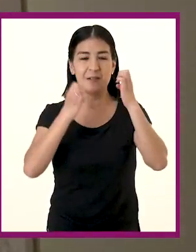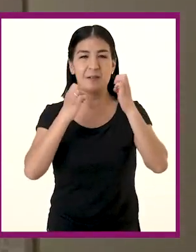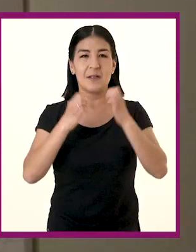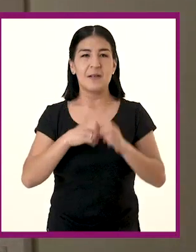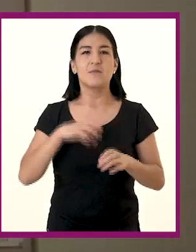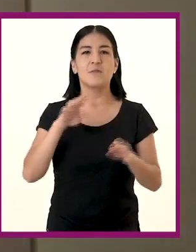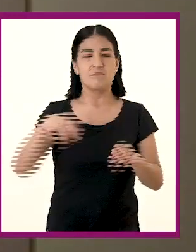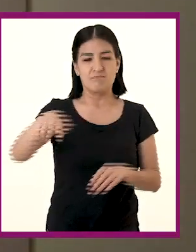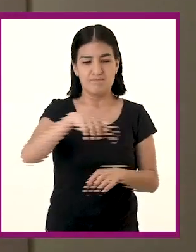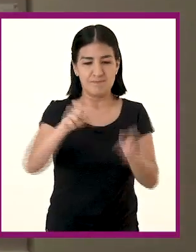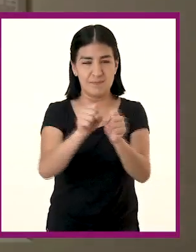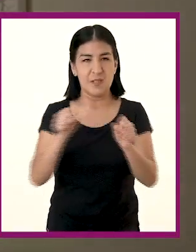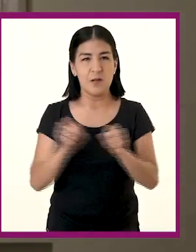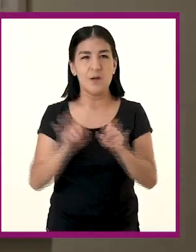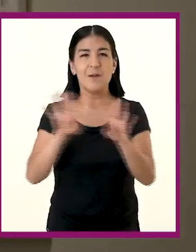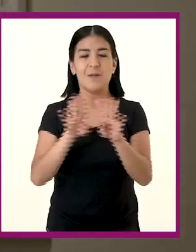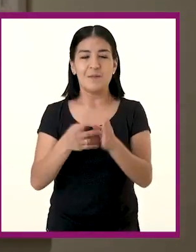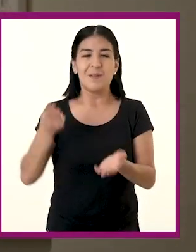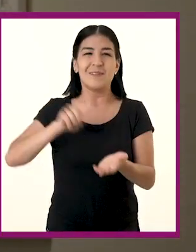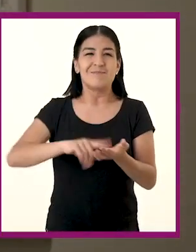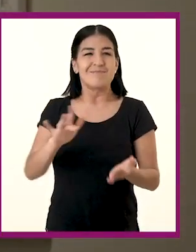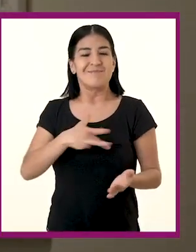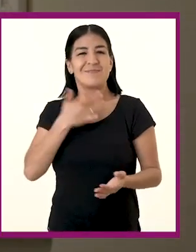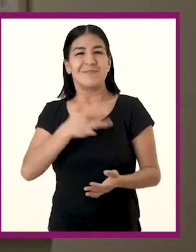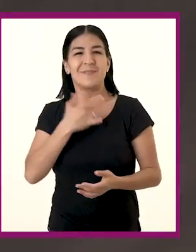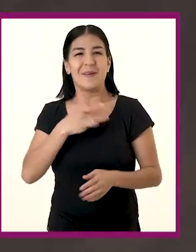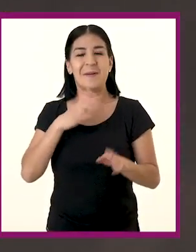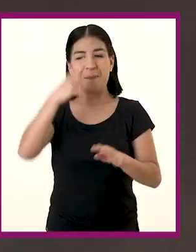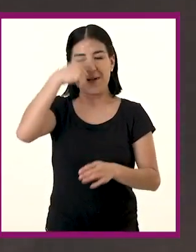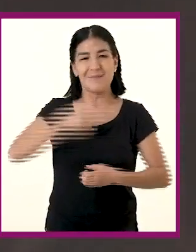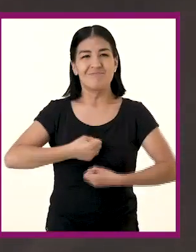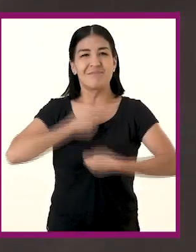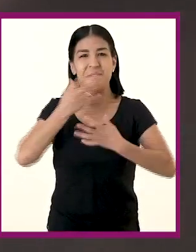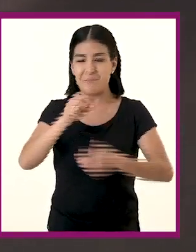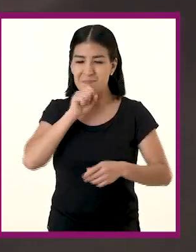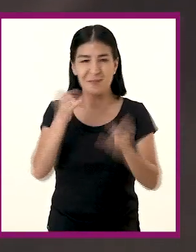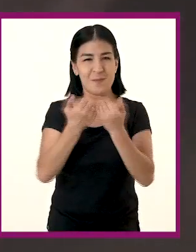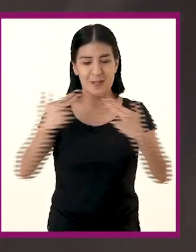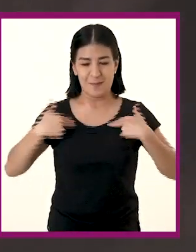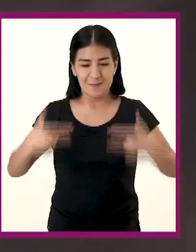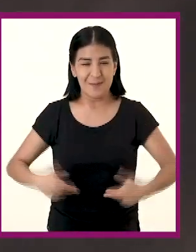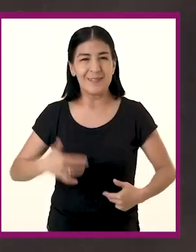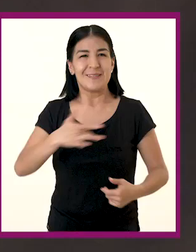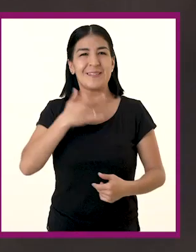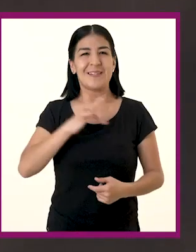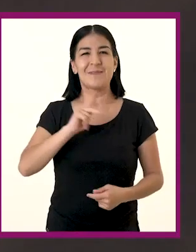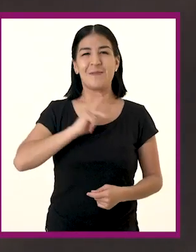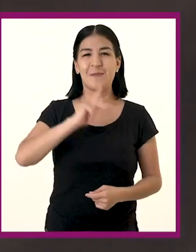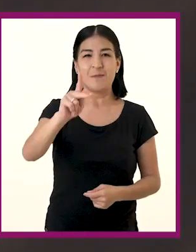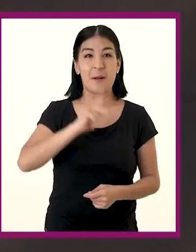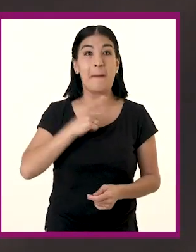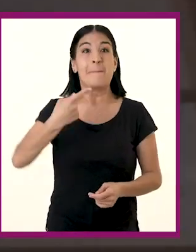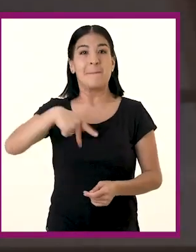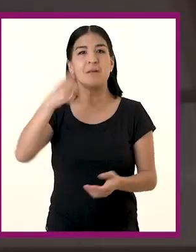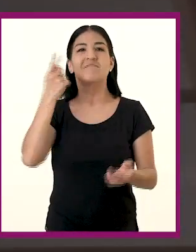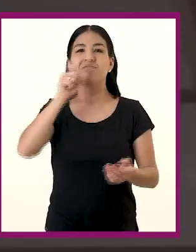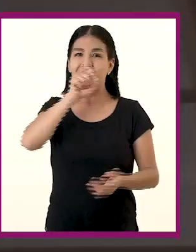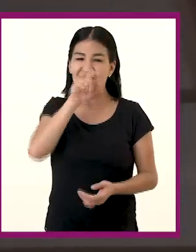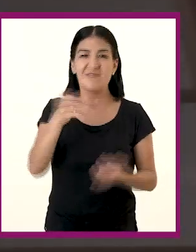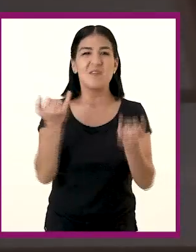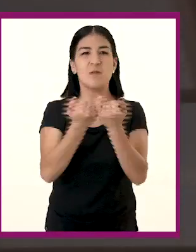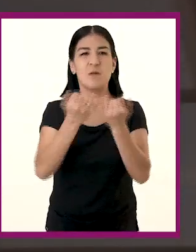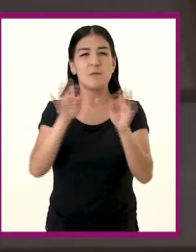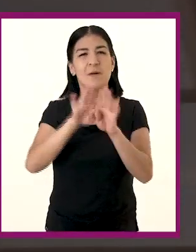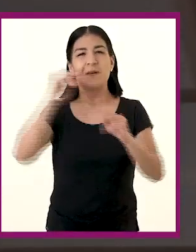exposición, las alas son metáforas de inspiración, mismas que puede llevar al ser humano a la realización plena, pero también a